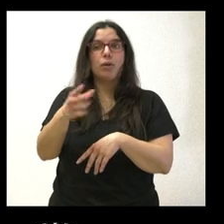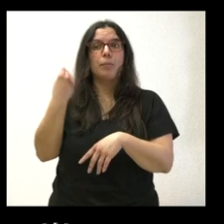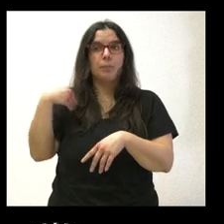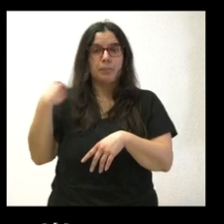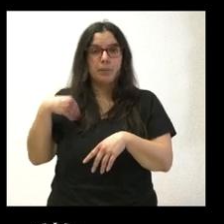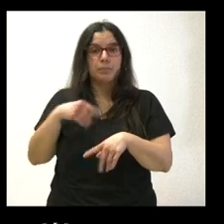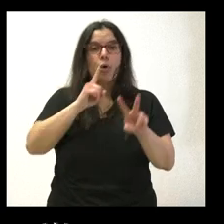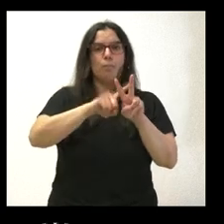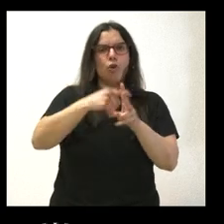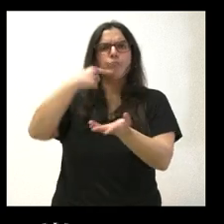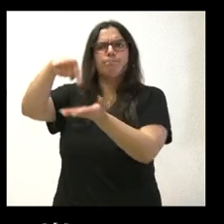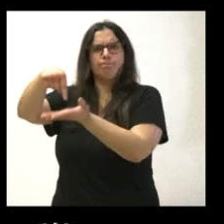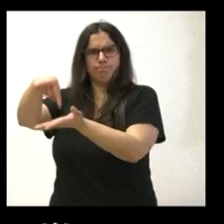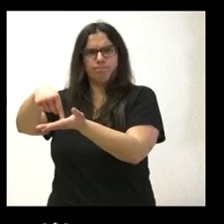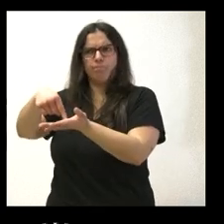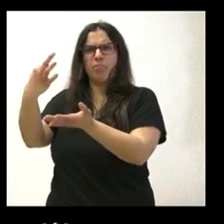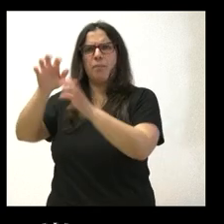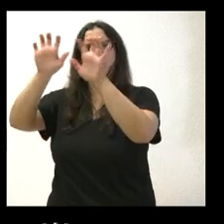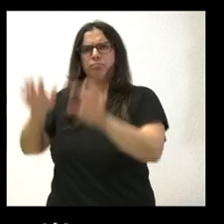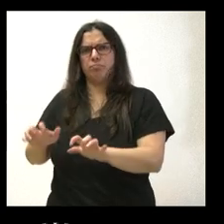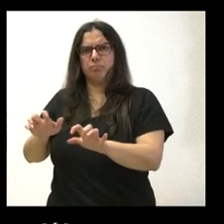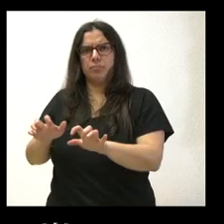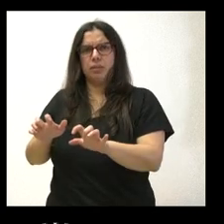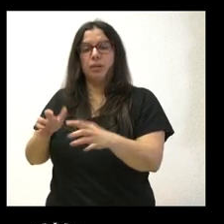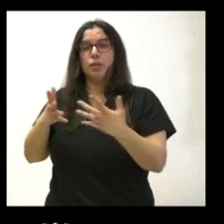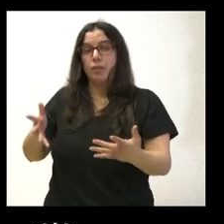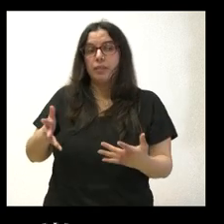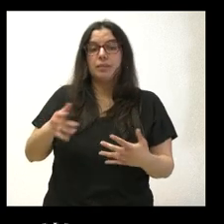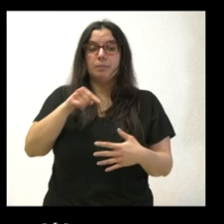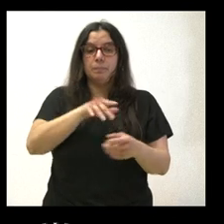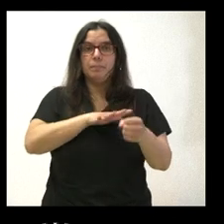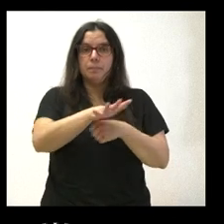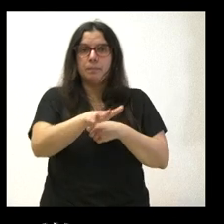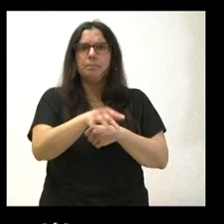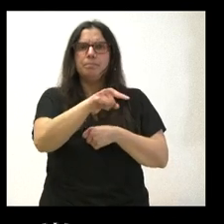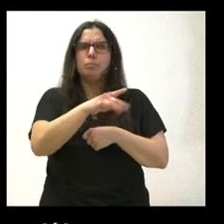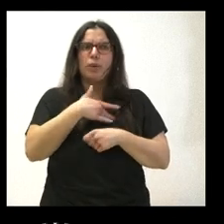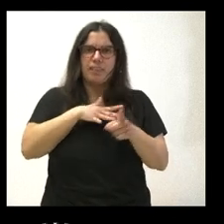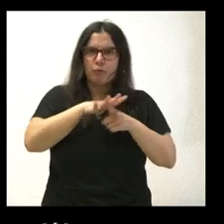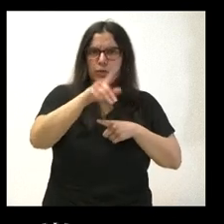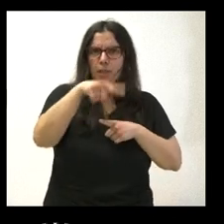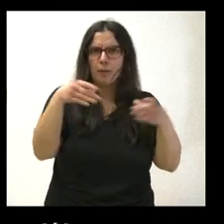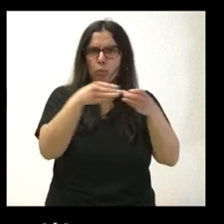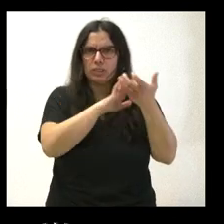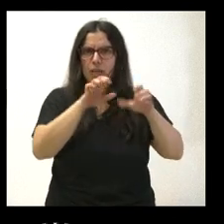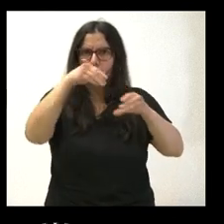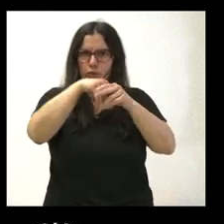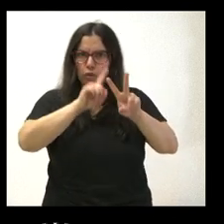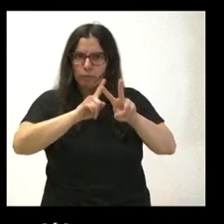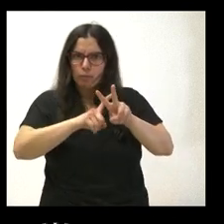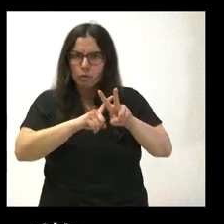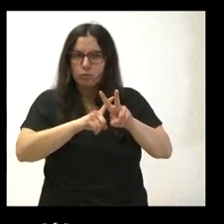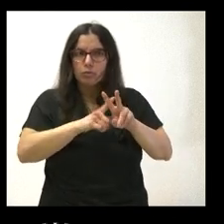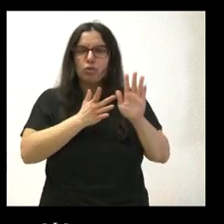de vox no sé si qué qué podemos esperar de esas cuentas en ese ámbito es decir si nos puede anticipar que esas partidas van a seguir tal cual